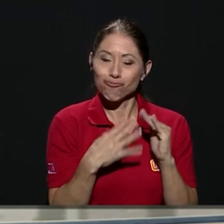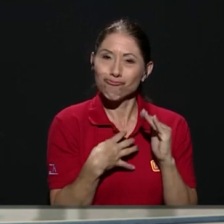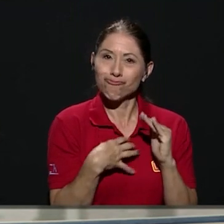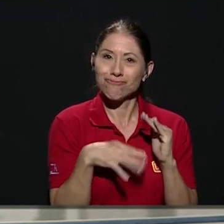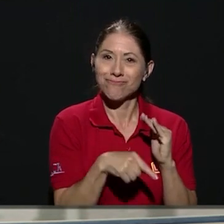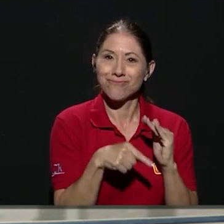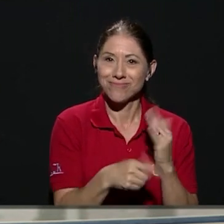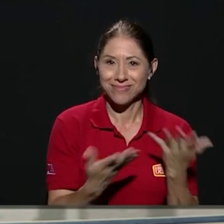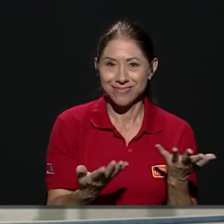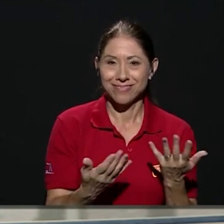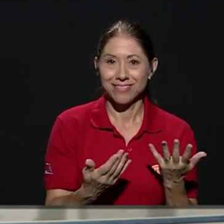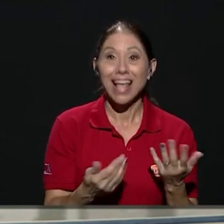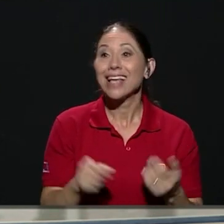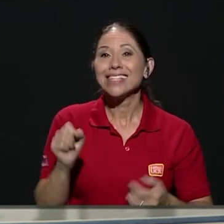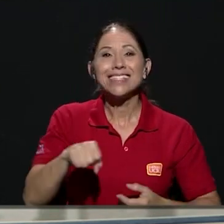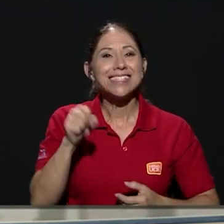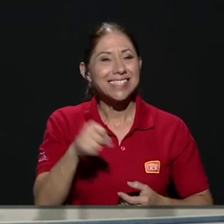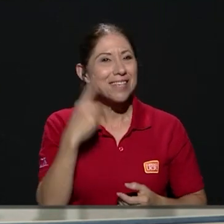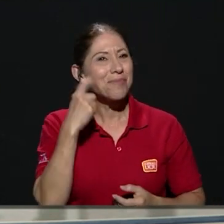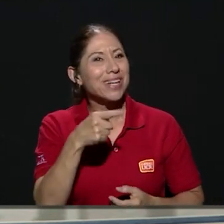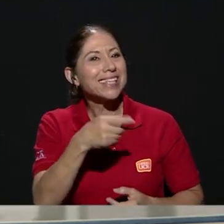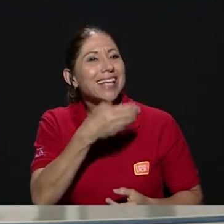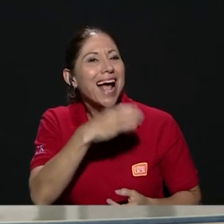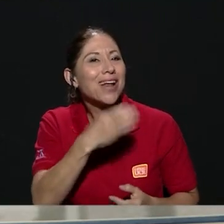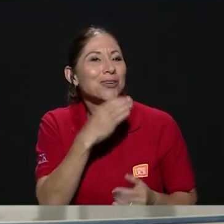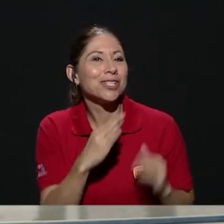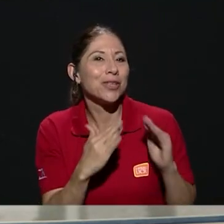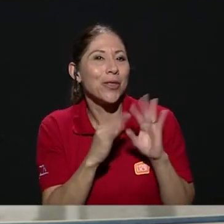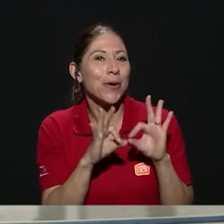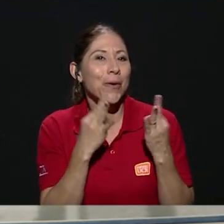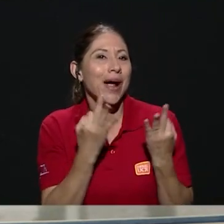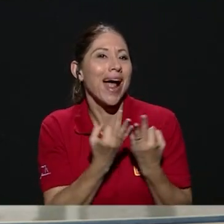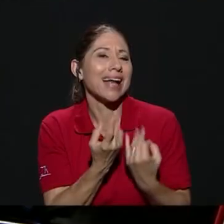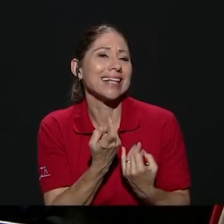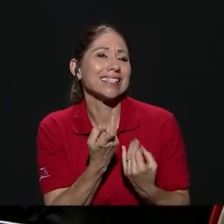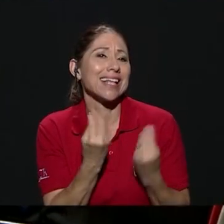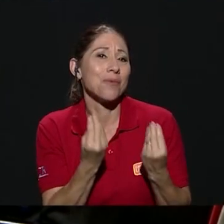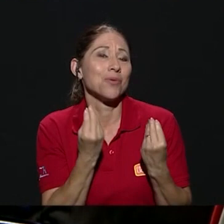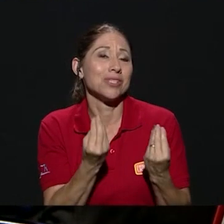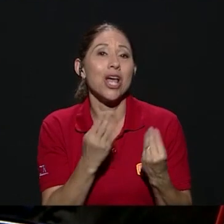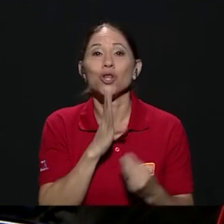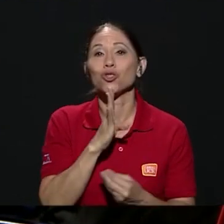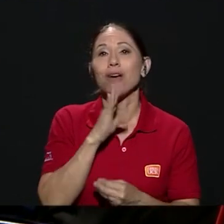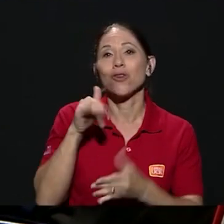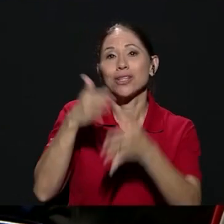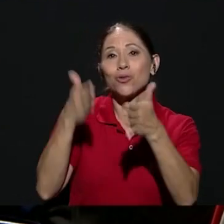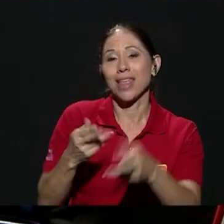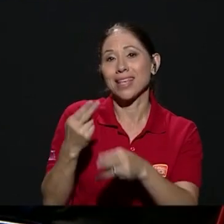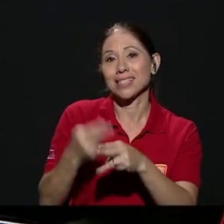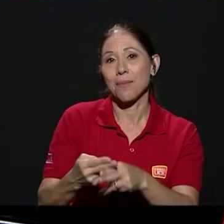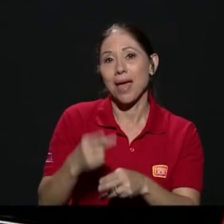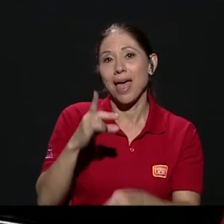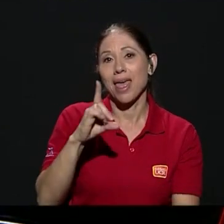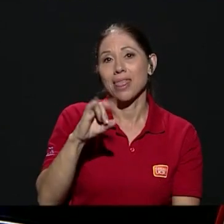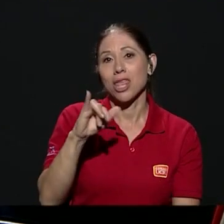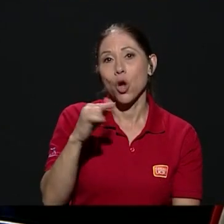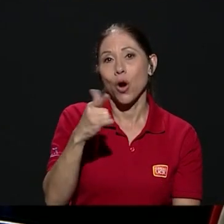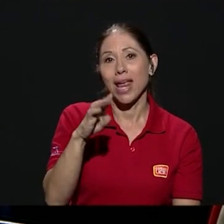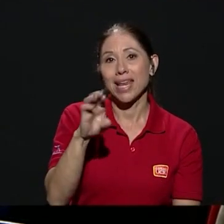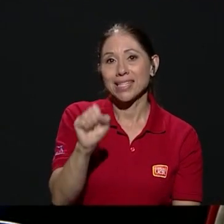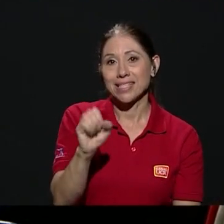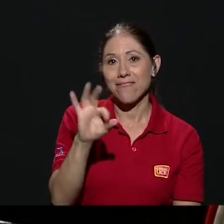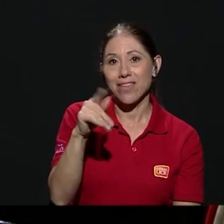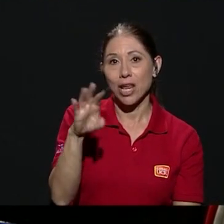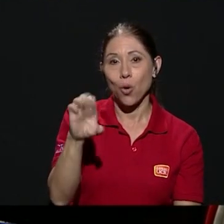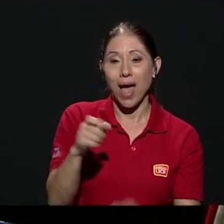Sí, precisamente de ese calorcito de hogar que extraña muchísimo. Nos habló el estudiante Diógenes Figueroa, quien proviene de territorio Cabécar y